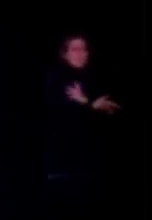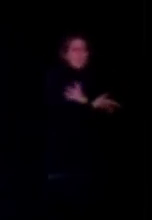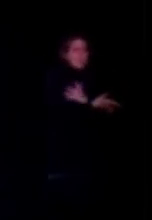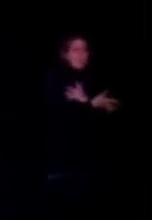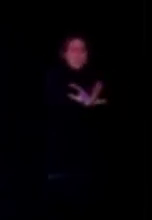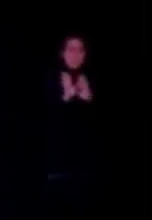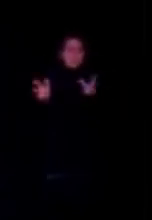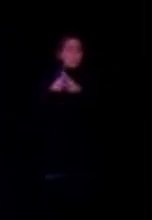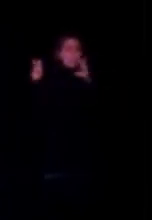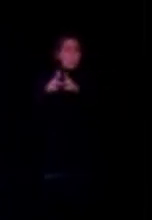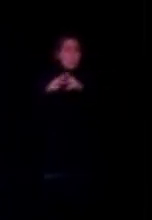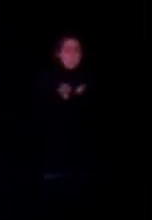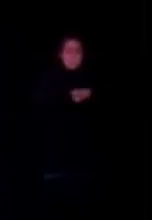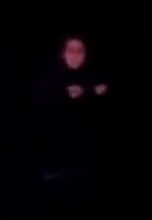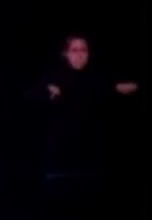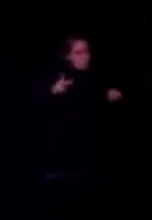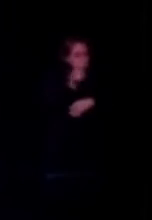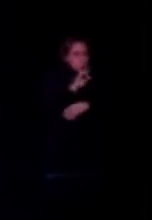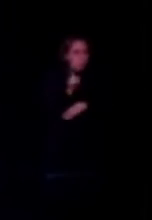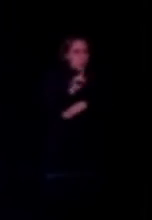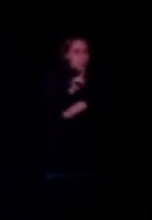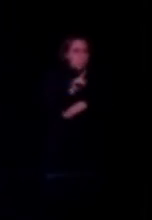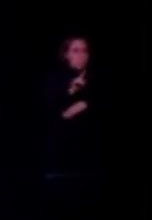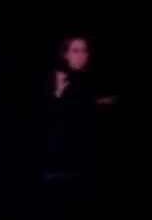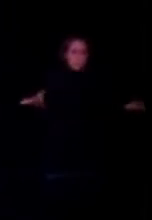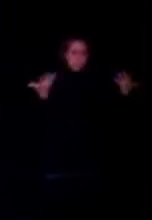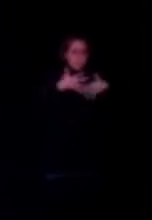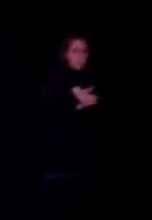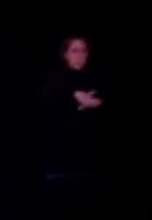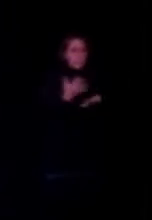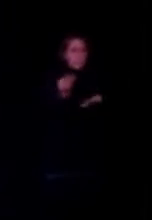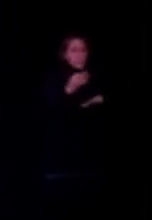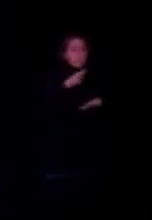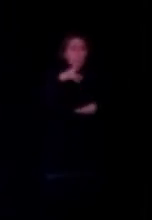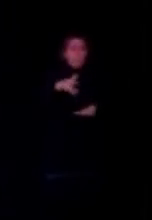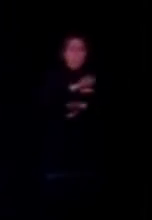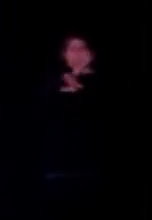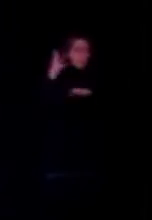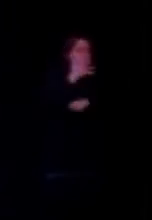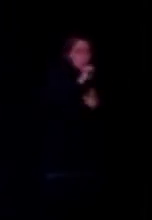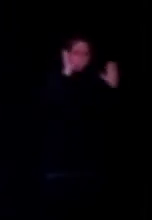comunidad todos estamos implicados en crear una sociedad más inclusiva